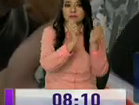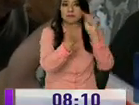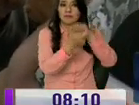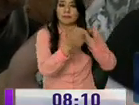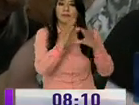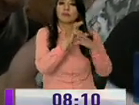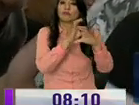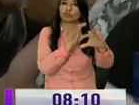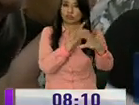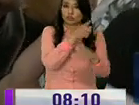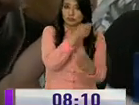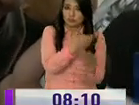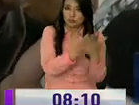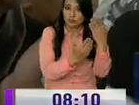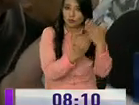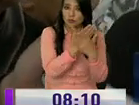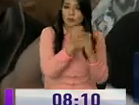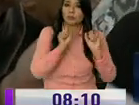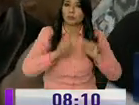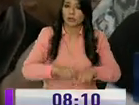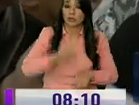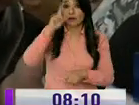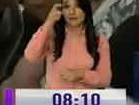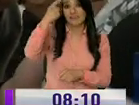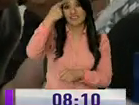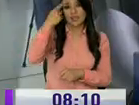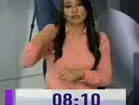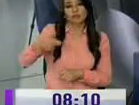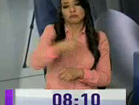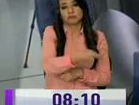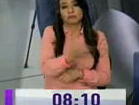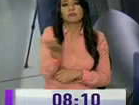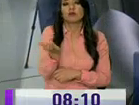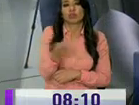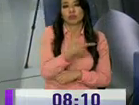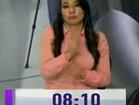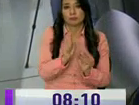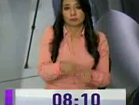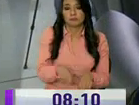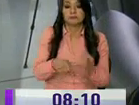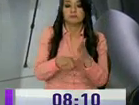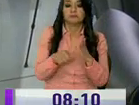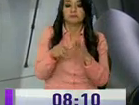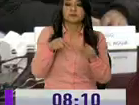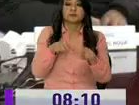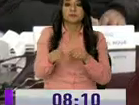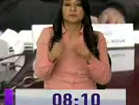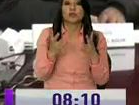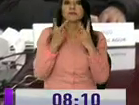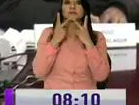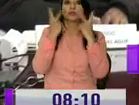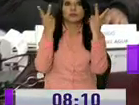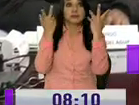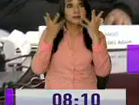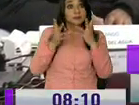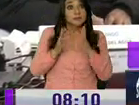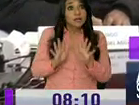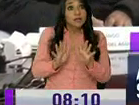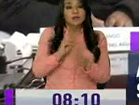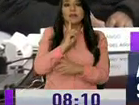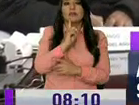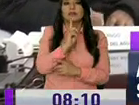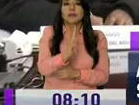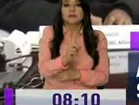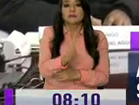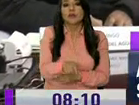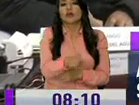flota vehicular, para lo cual pues, el gobierno daría un bono. El ministro de Transporte y Obras Públicas, Gabriel Martínez, mencionó además